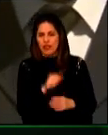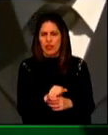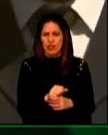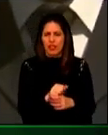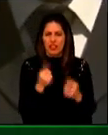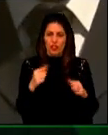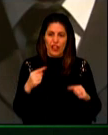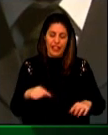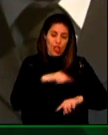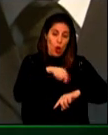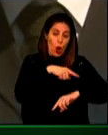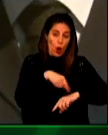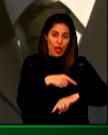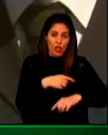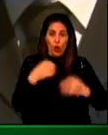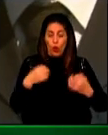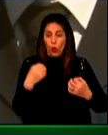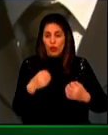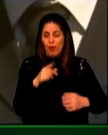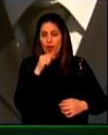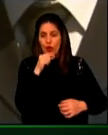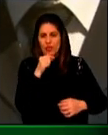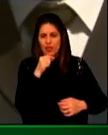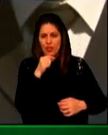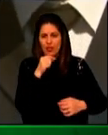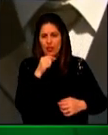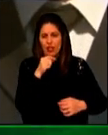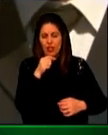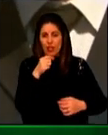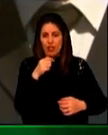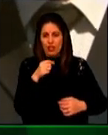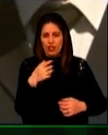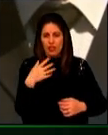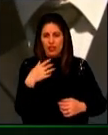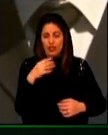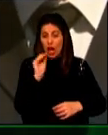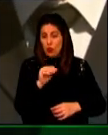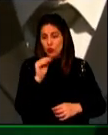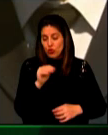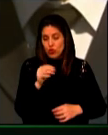en distintos horarios, y justamente la policía fue la que anunció